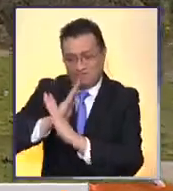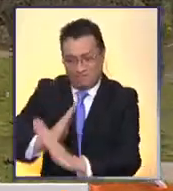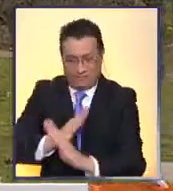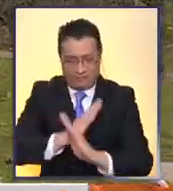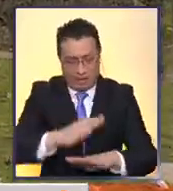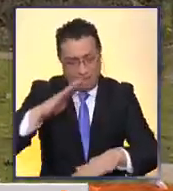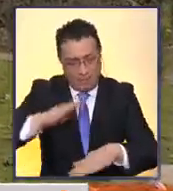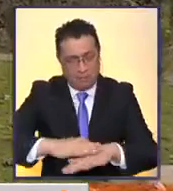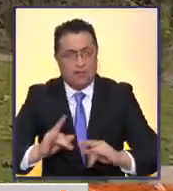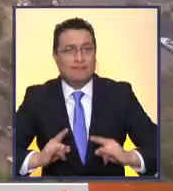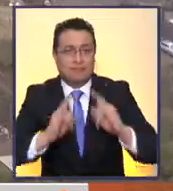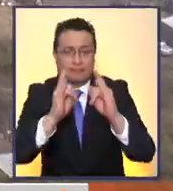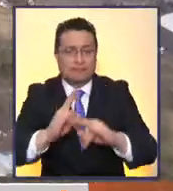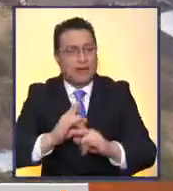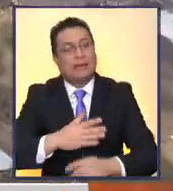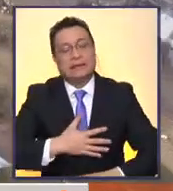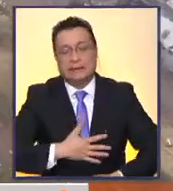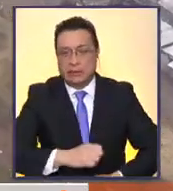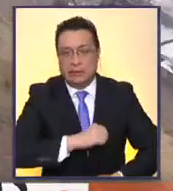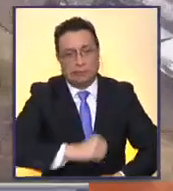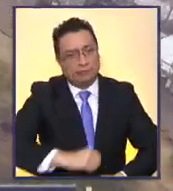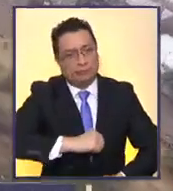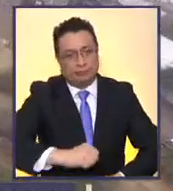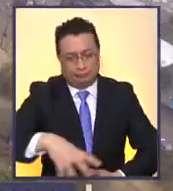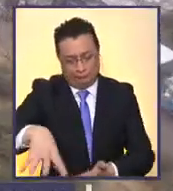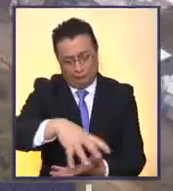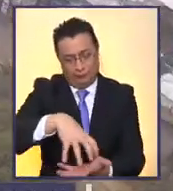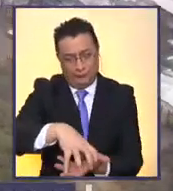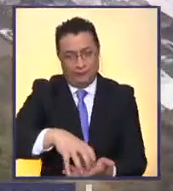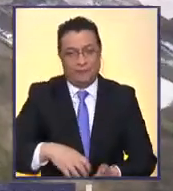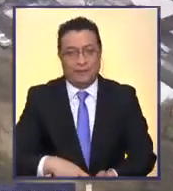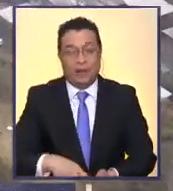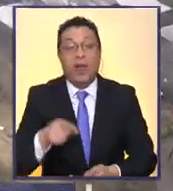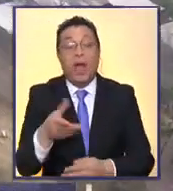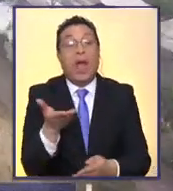permiso de construcción en el caso de Antupirén 10.001 y esperan una